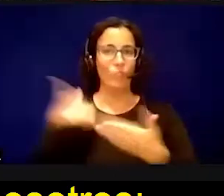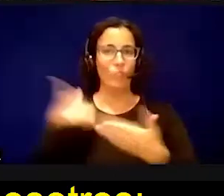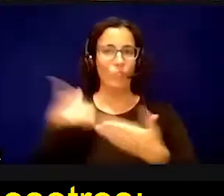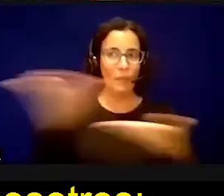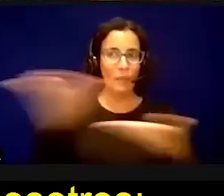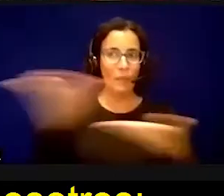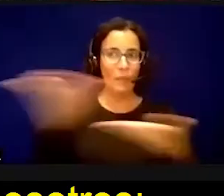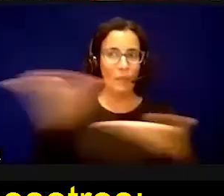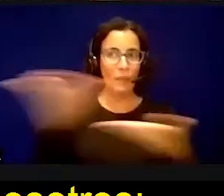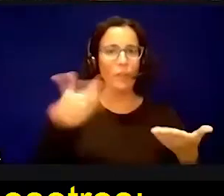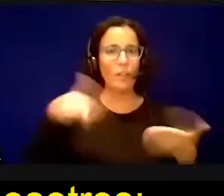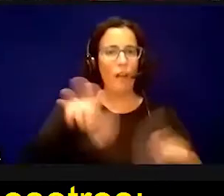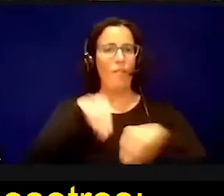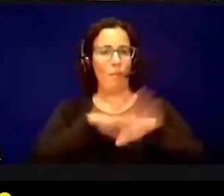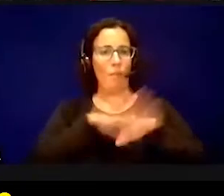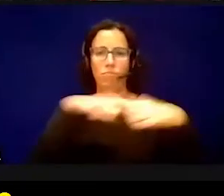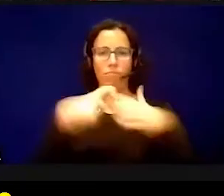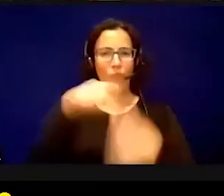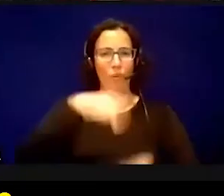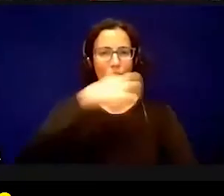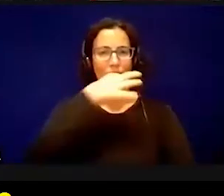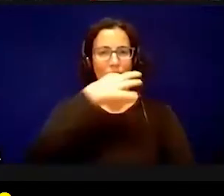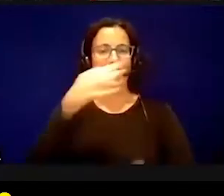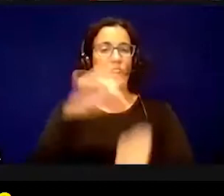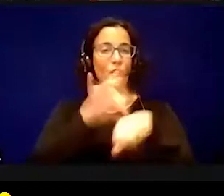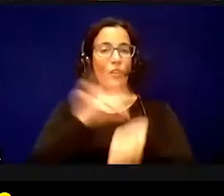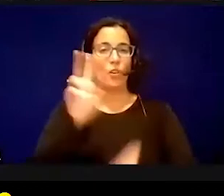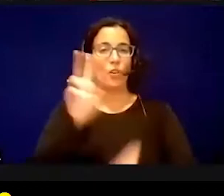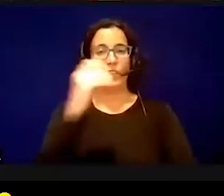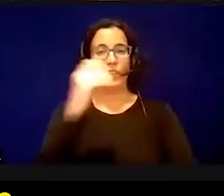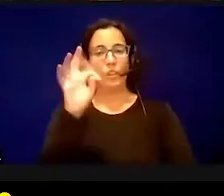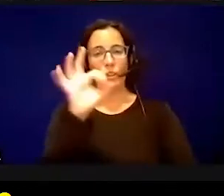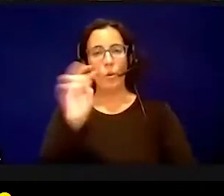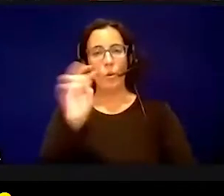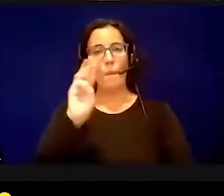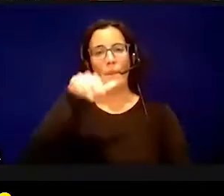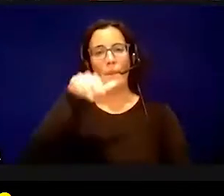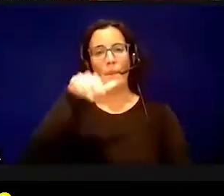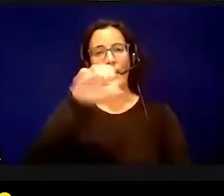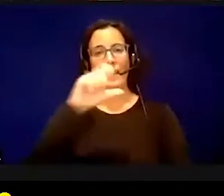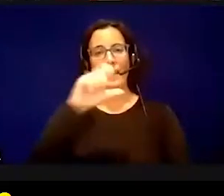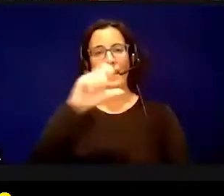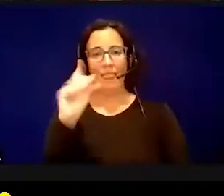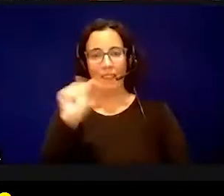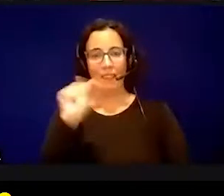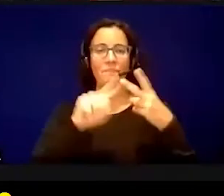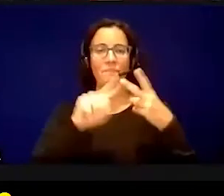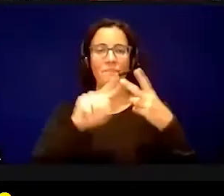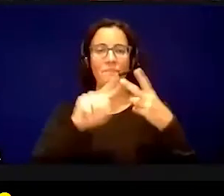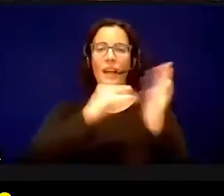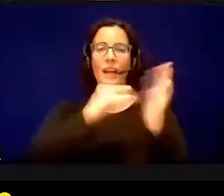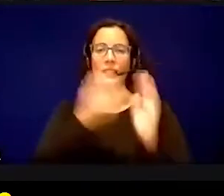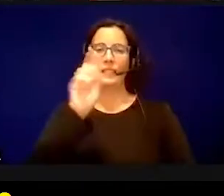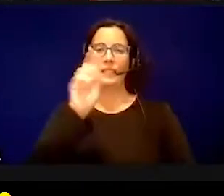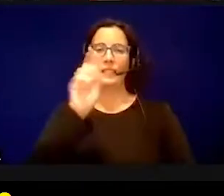nosotros, el doctor Víctor Pineda y el arquitecto Paz, que está